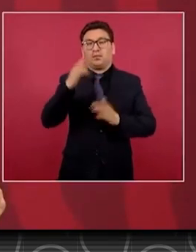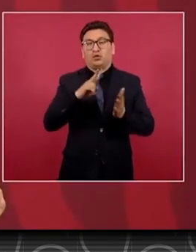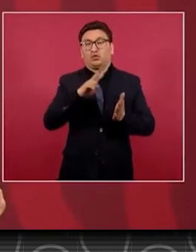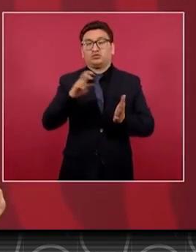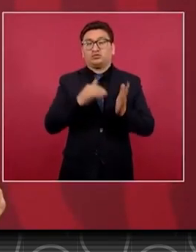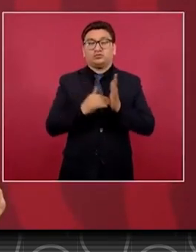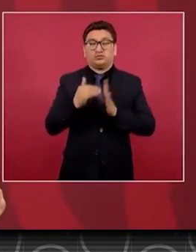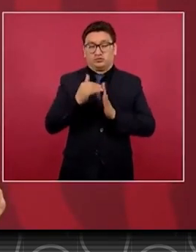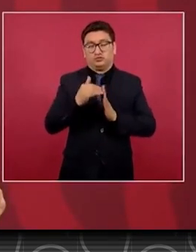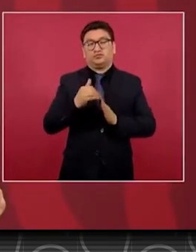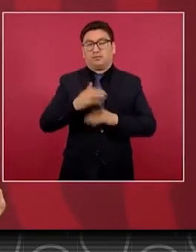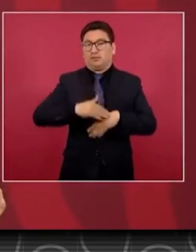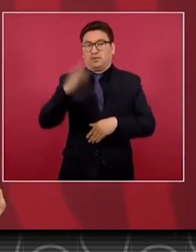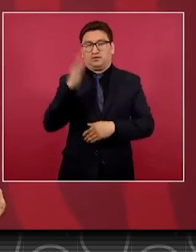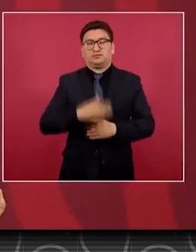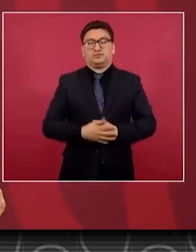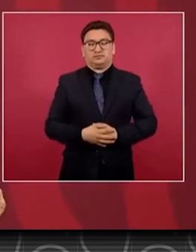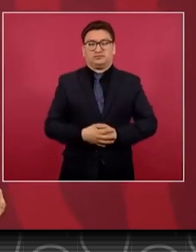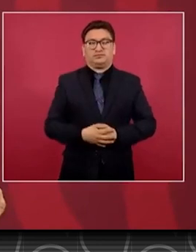millones de pesos.